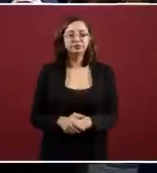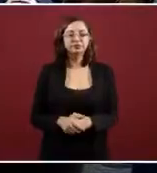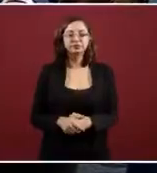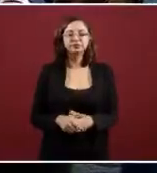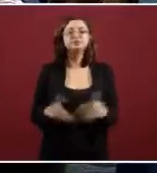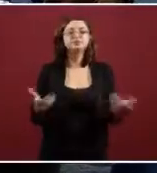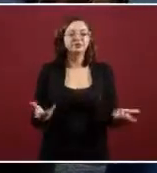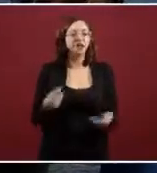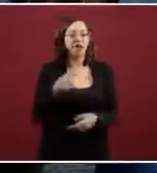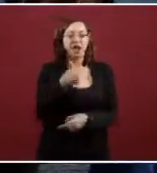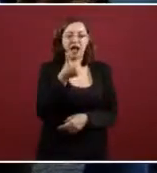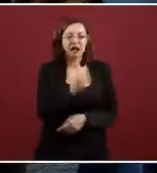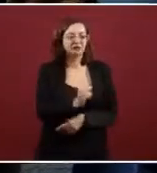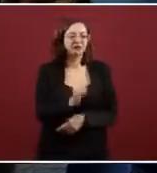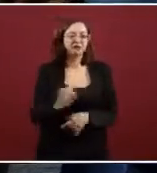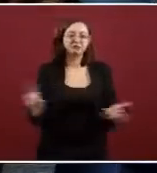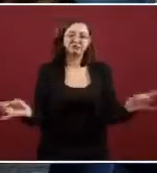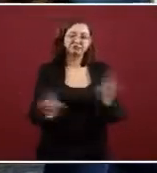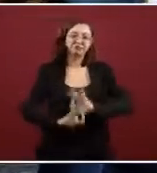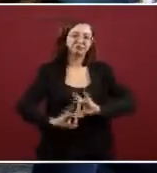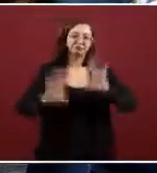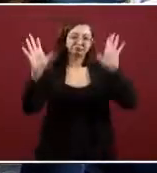Son bandazos.